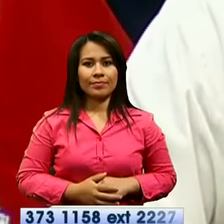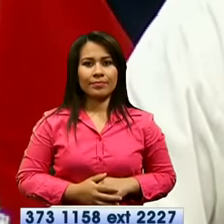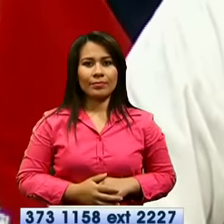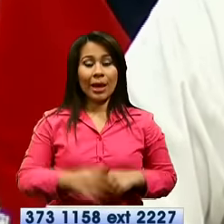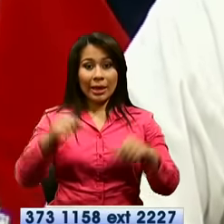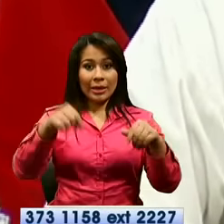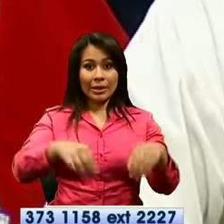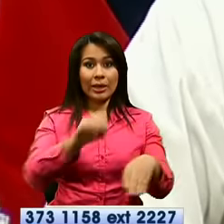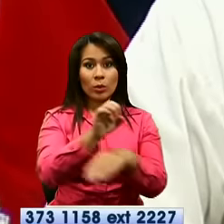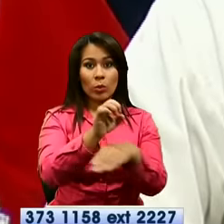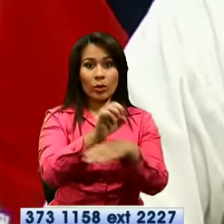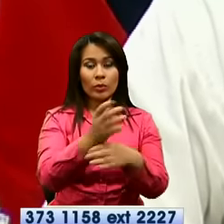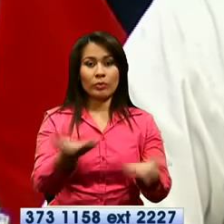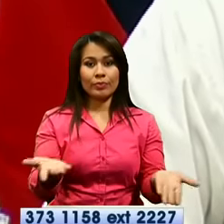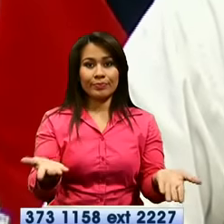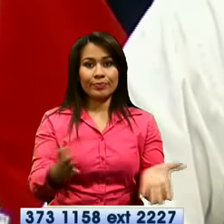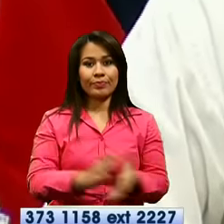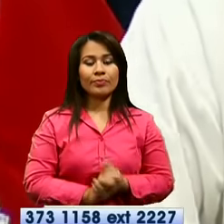país.